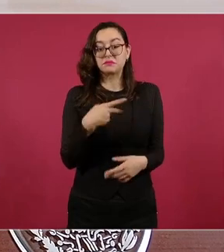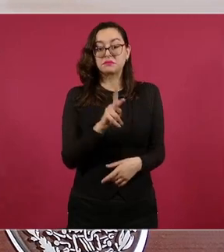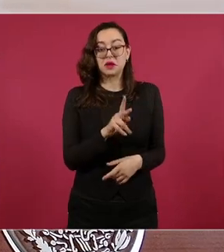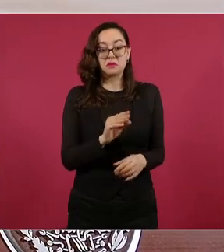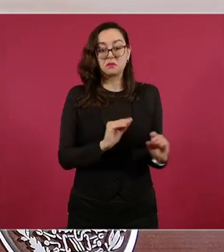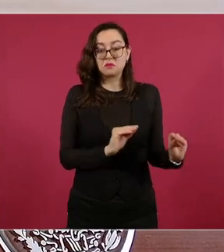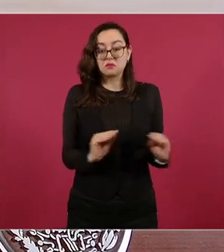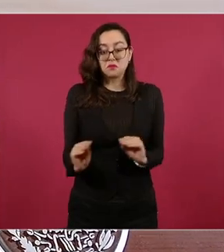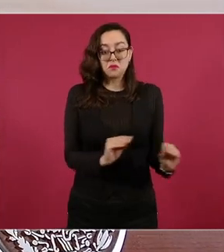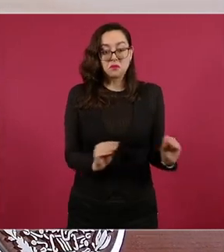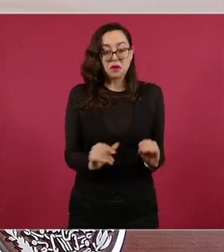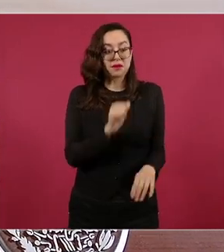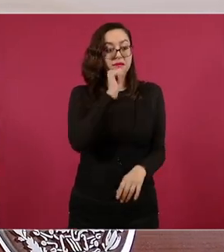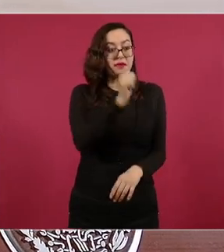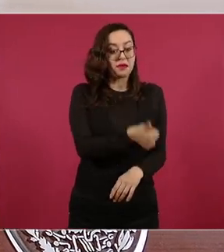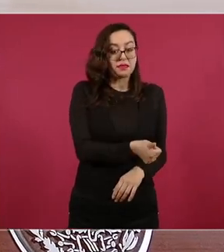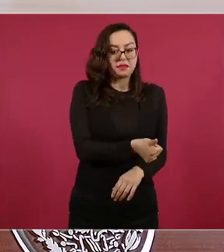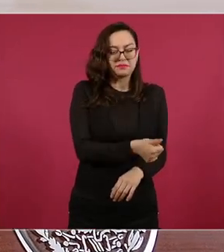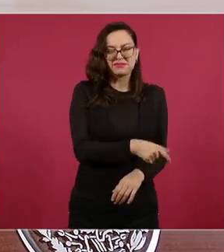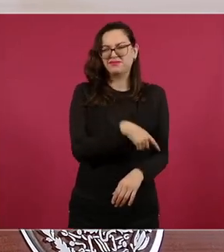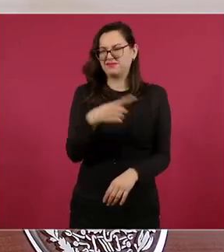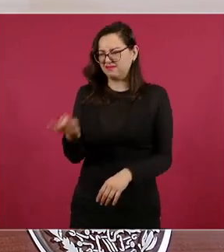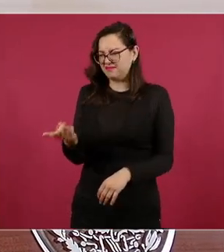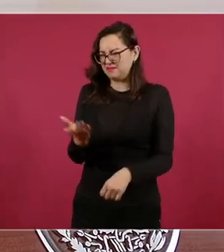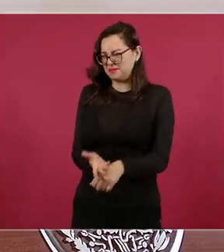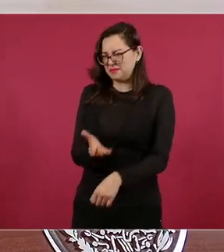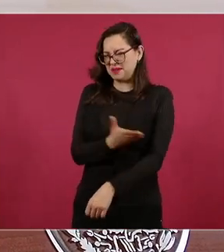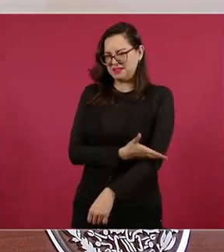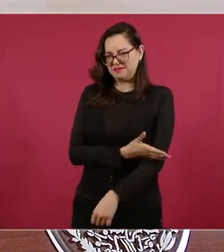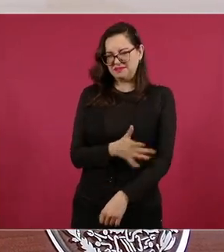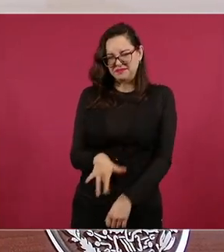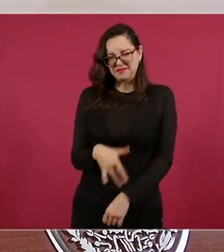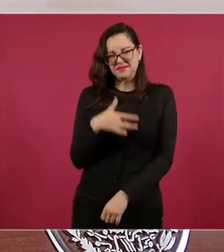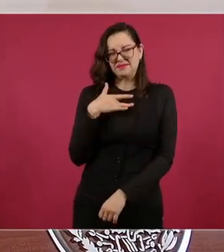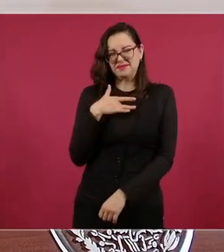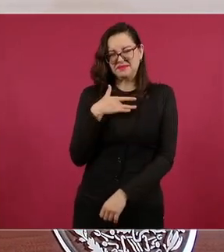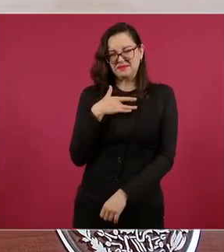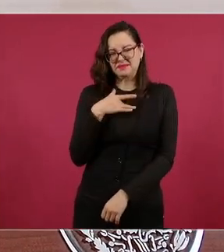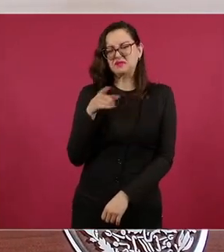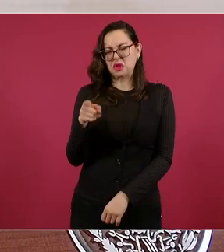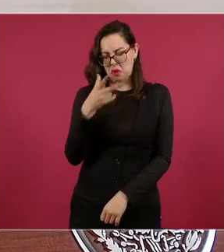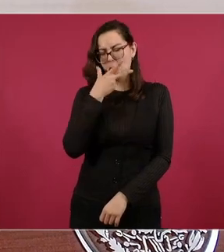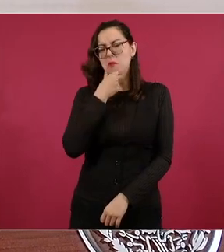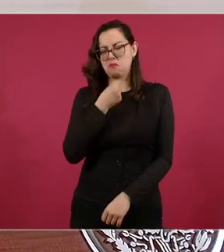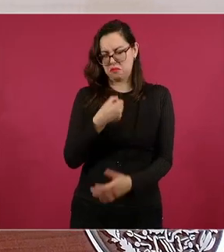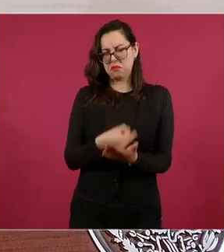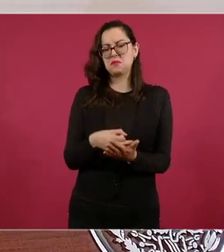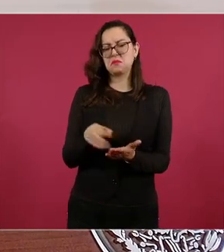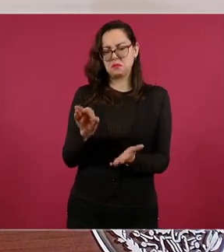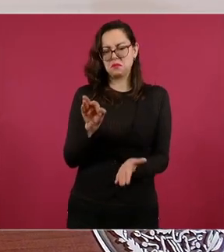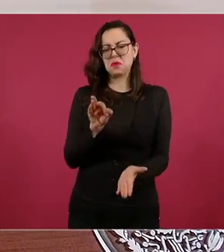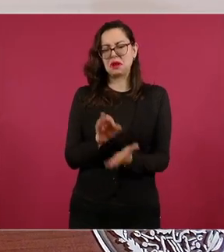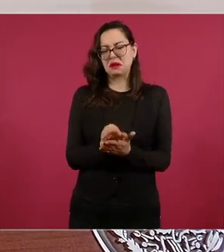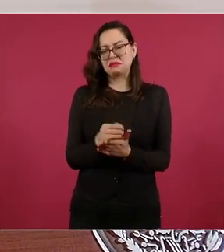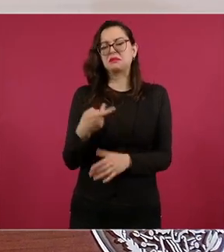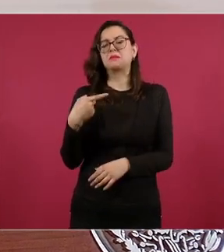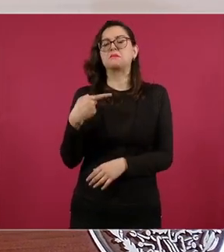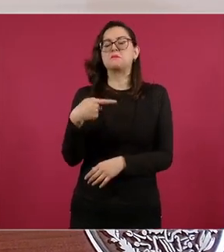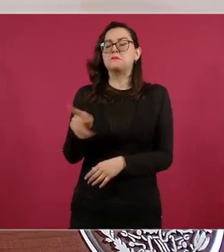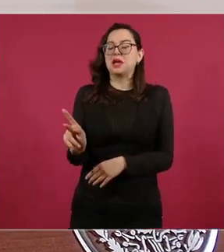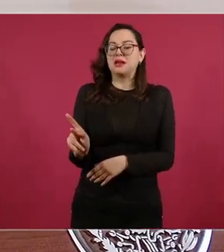mientras Madero le parecía un verdadero hombre de acción que sin embargo